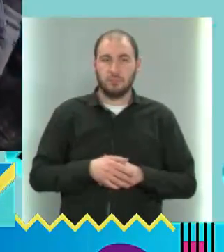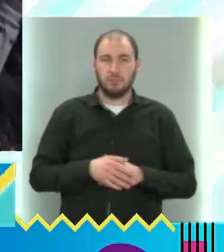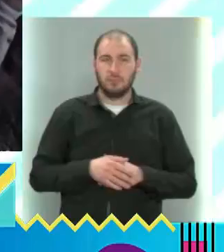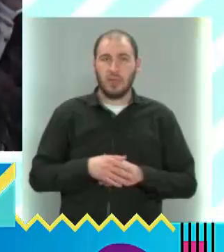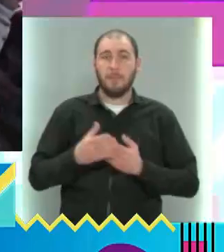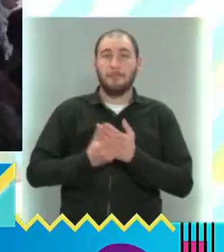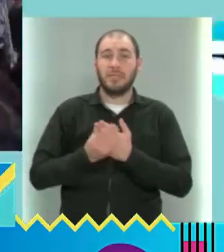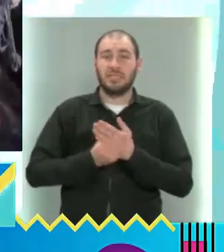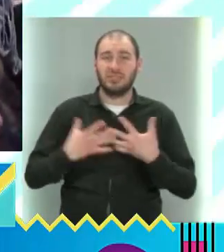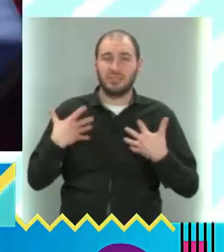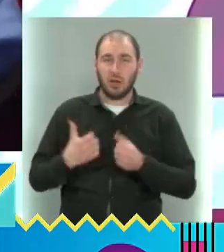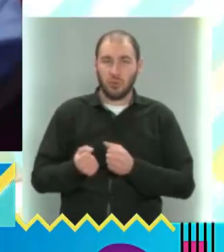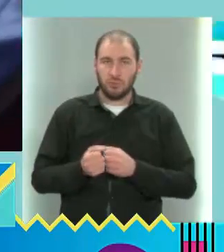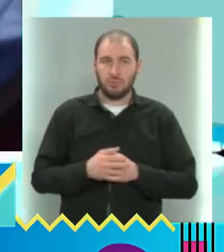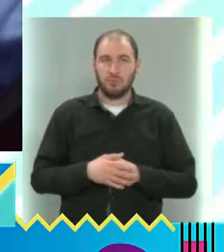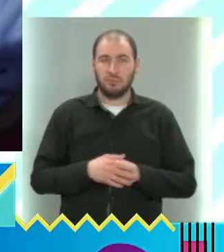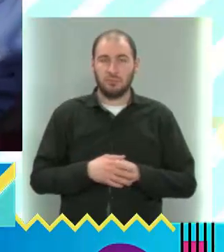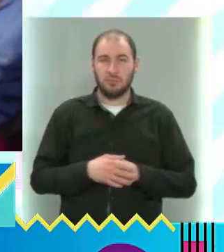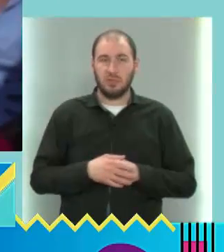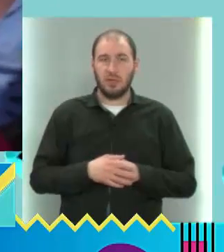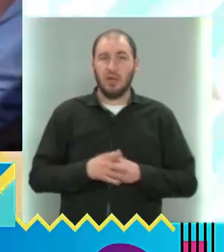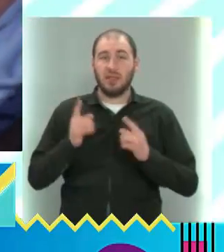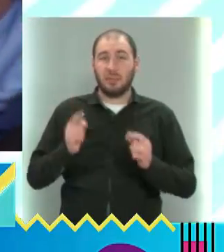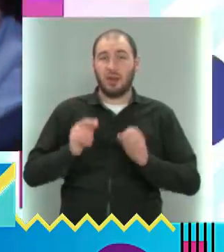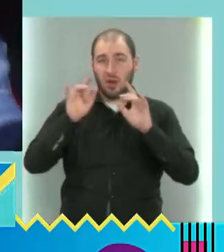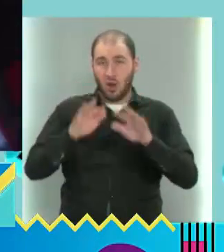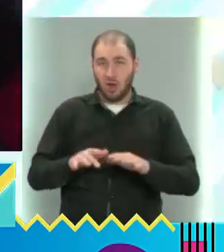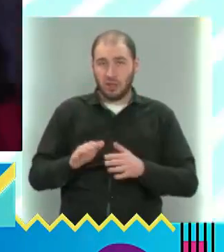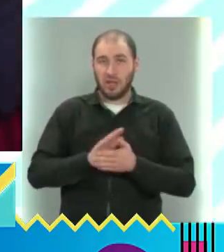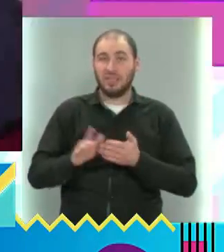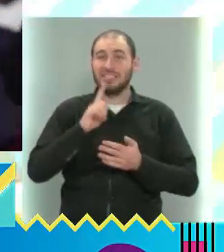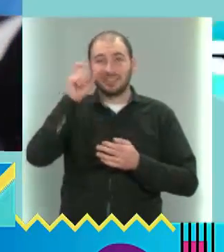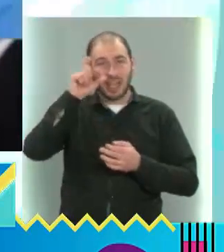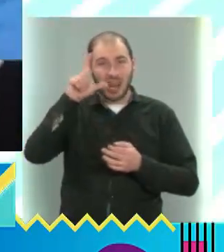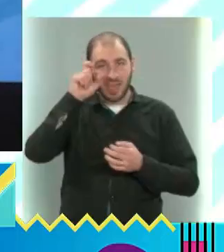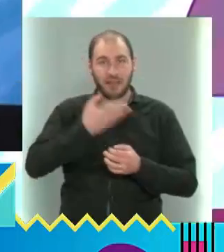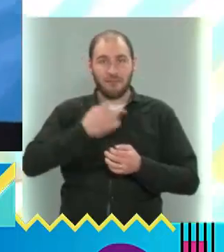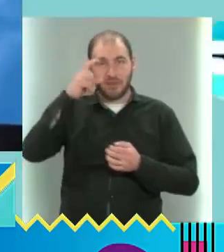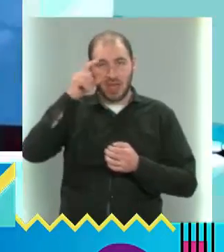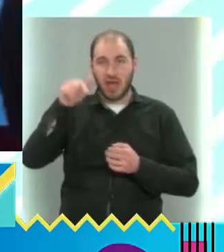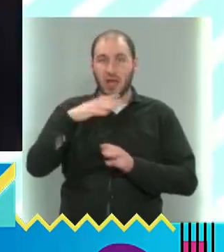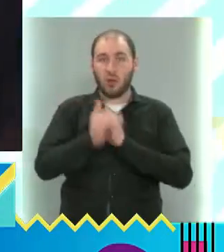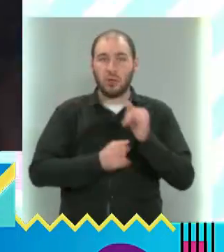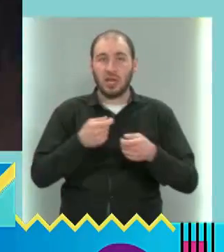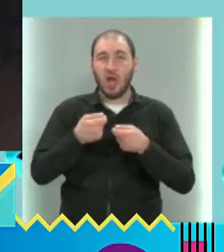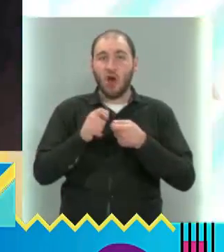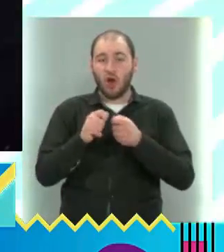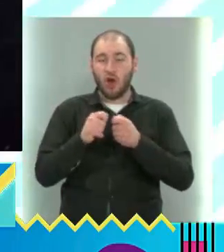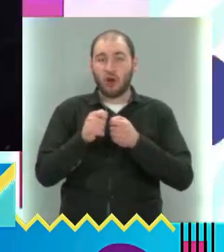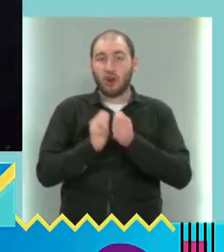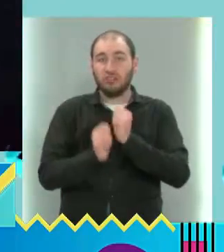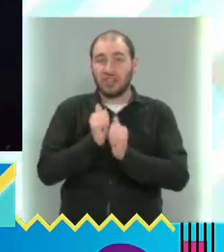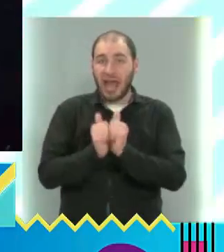del Ministerio de Salud, ¿no es cierto? Y inclusive hubo una nota reciente en Telefe, donde se explicaba en Rosario cómo se